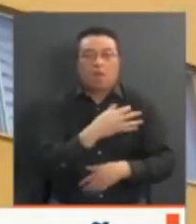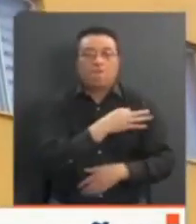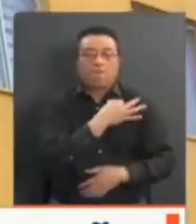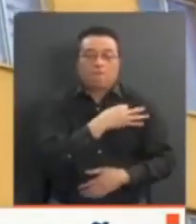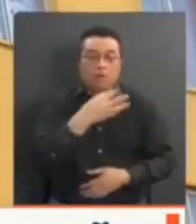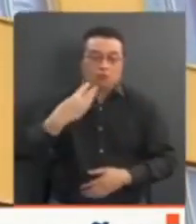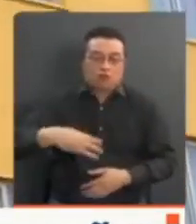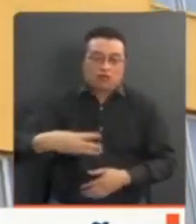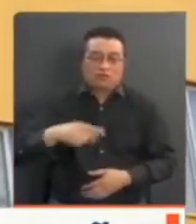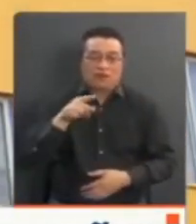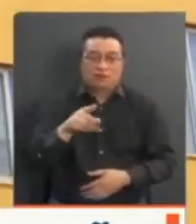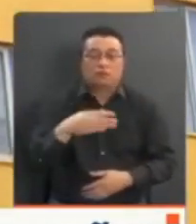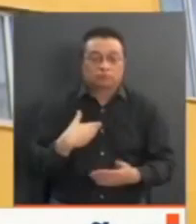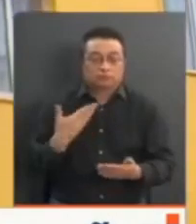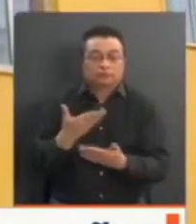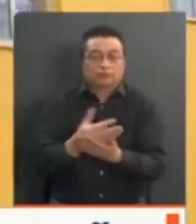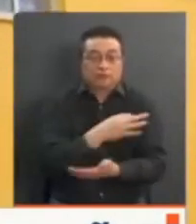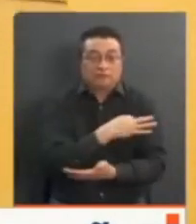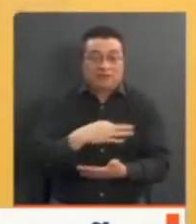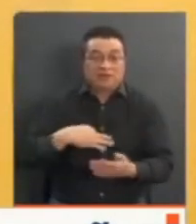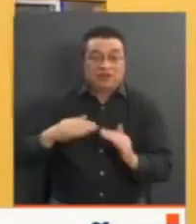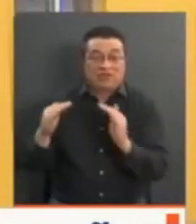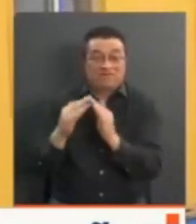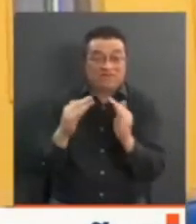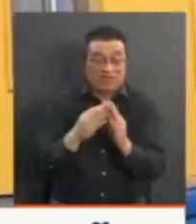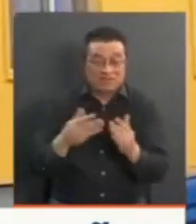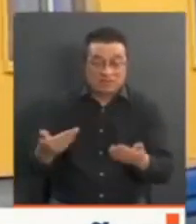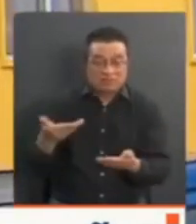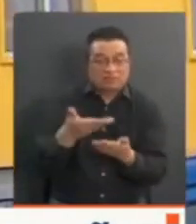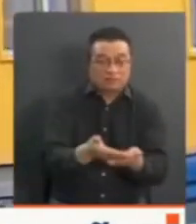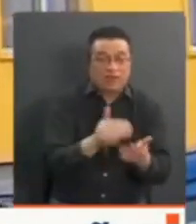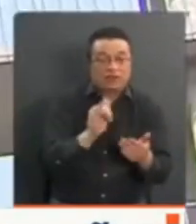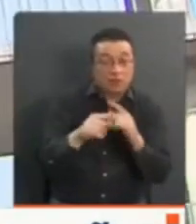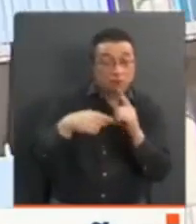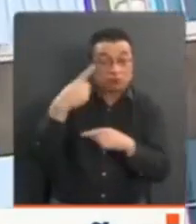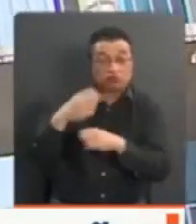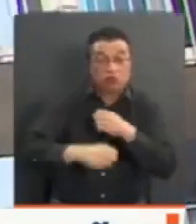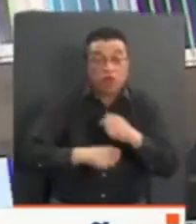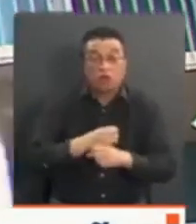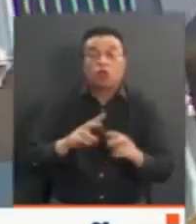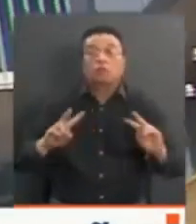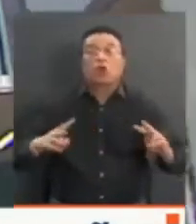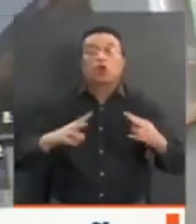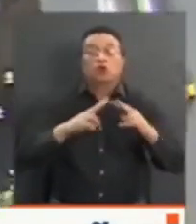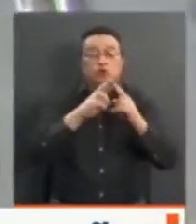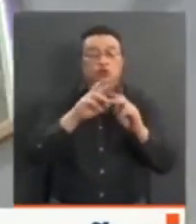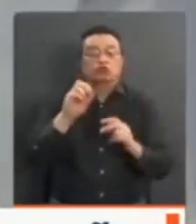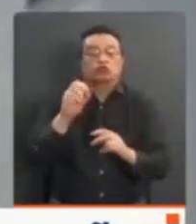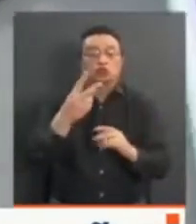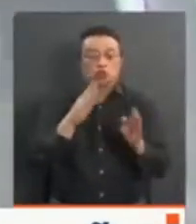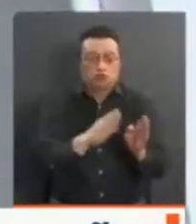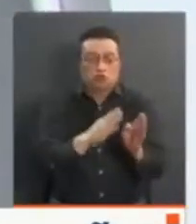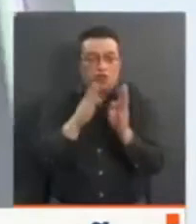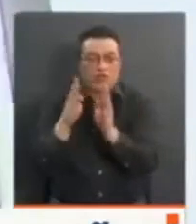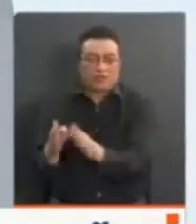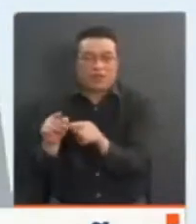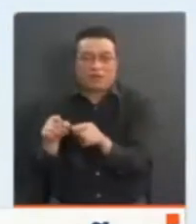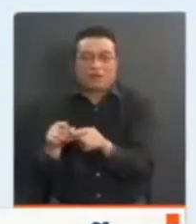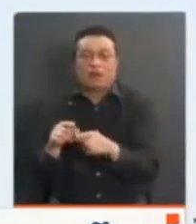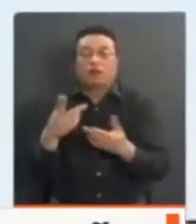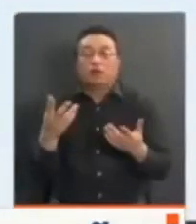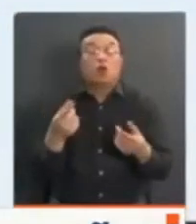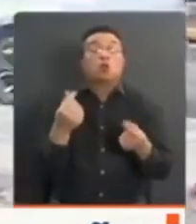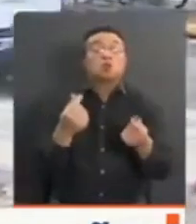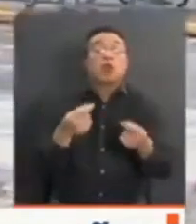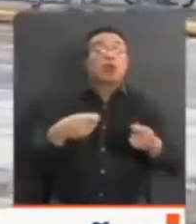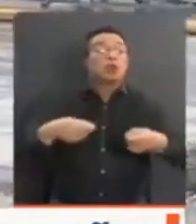construido gracias al aporte del Ministerio de Vivienda y Urbanismo y el próximo año comenzará la construcción de la segunda etapa. Pero ¿en cuánto están los precios